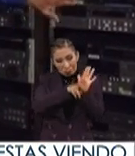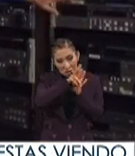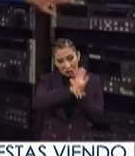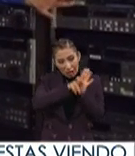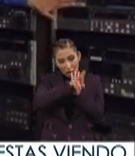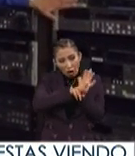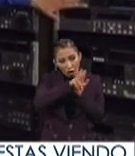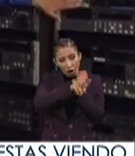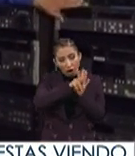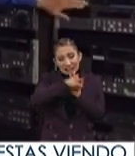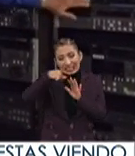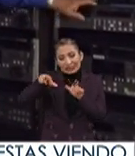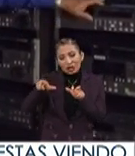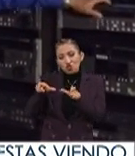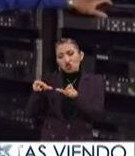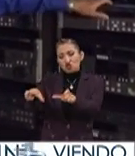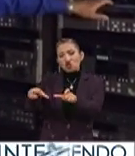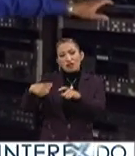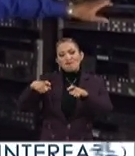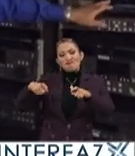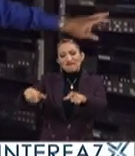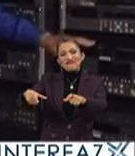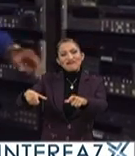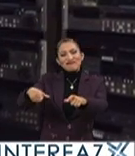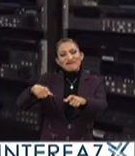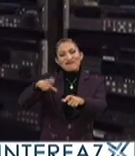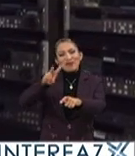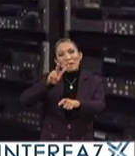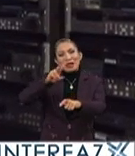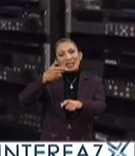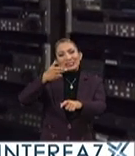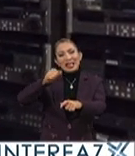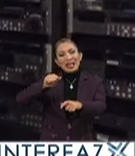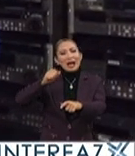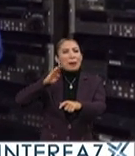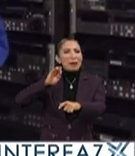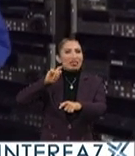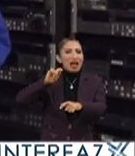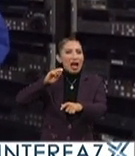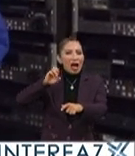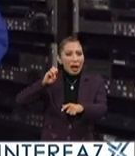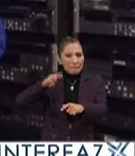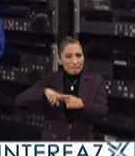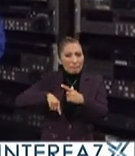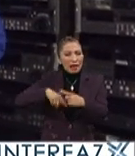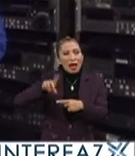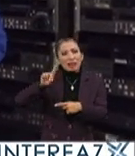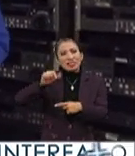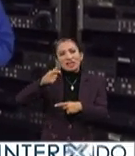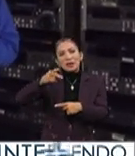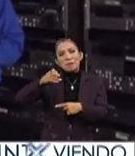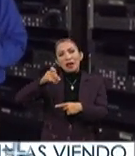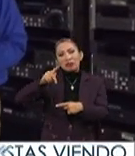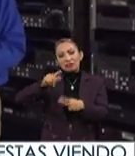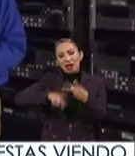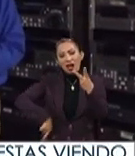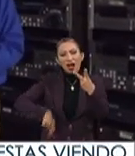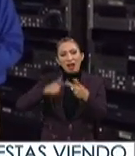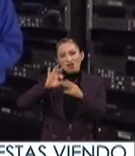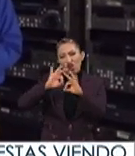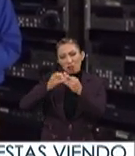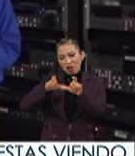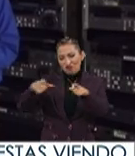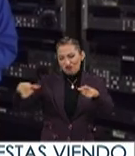grabaciones se grabaron en videotapes como estas, Betacam SP, Digibeta, todos esos